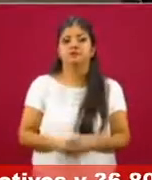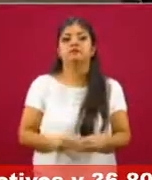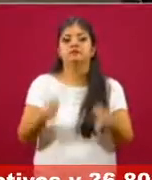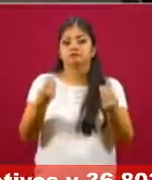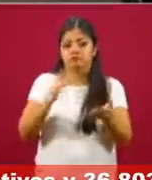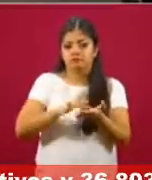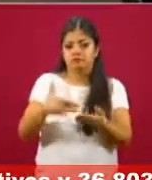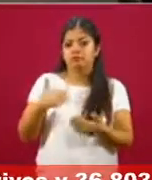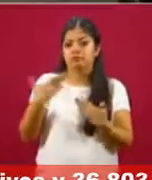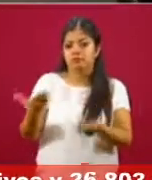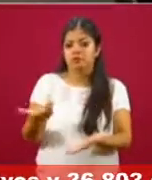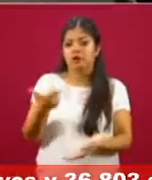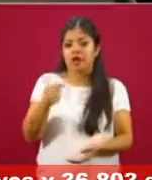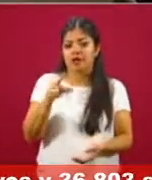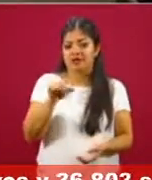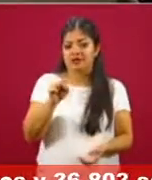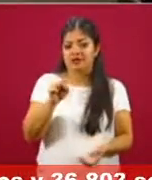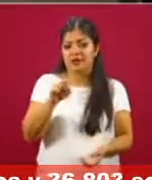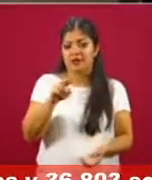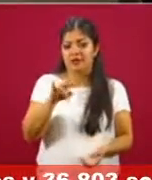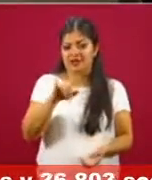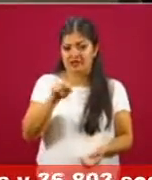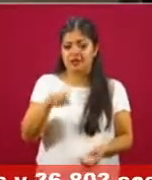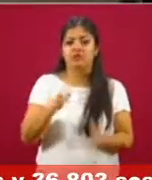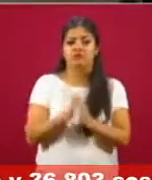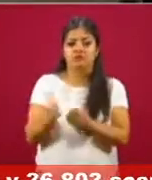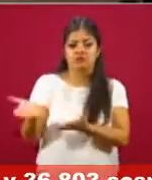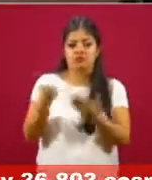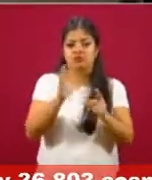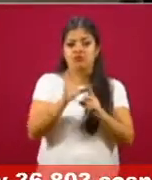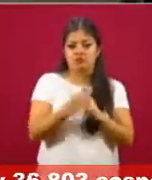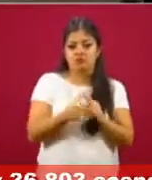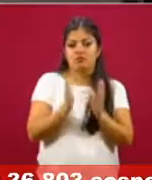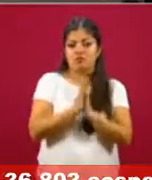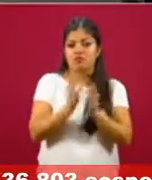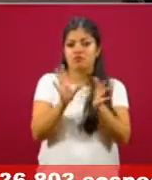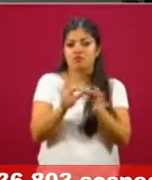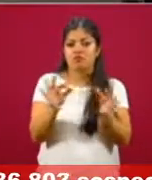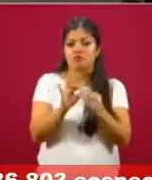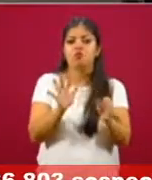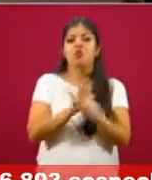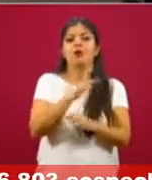Le pido al doctor Gadi Sabiki, comisionado de adicciones, si nos conduce por el programa especial.